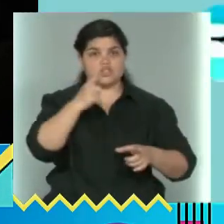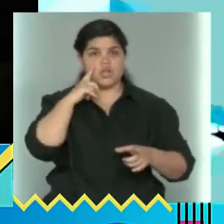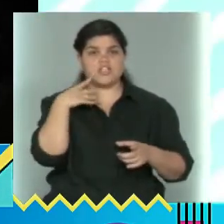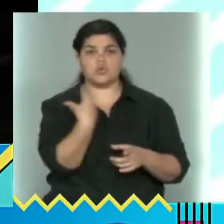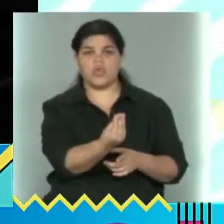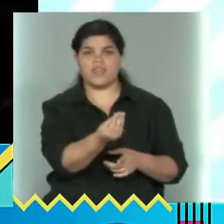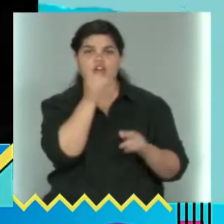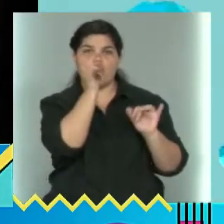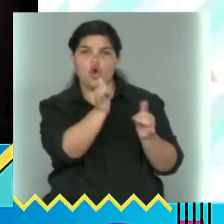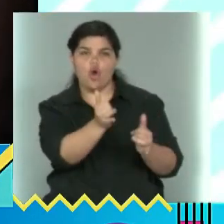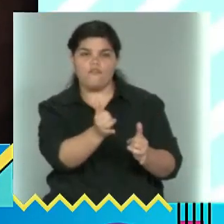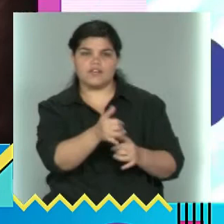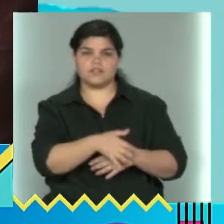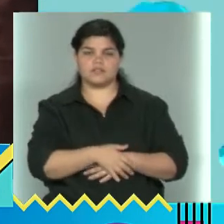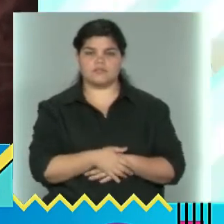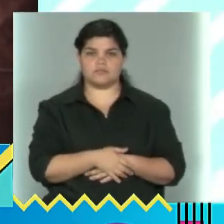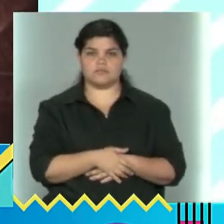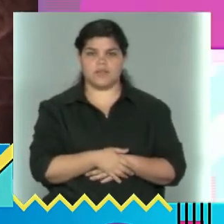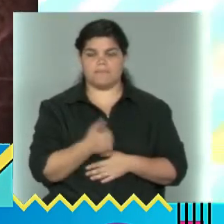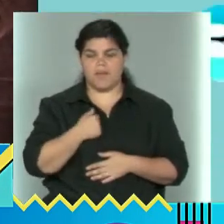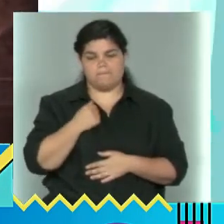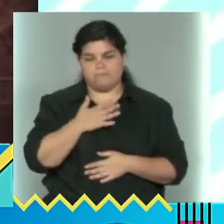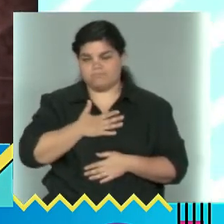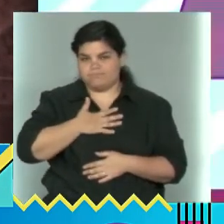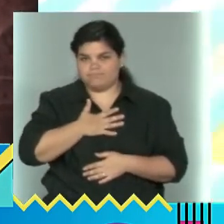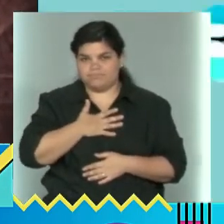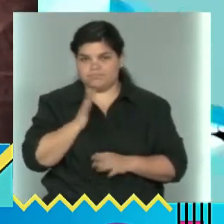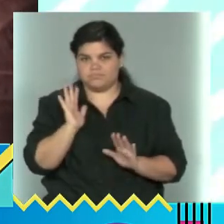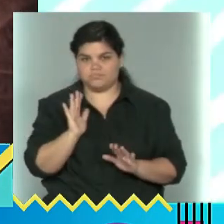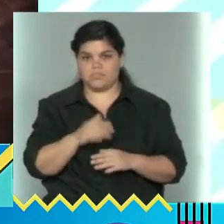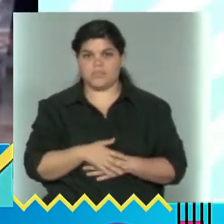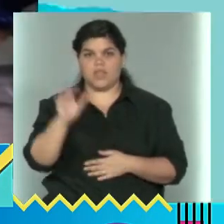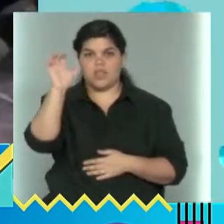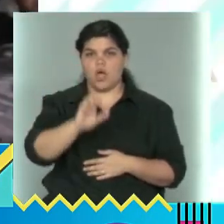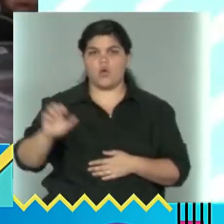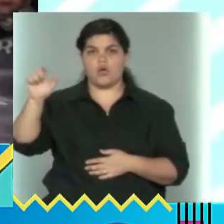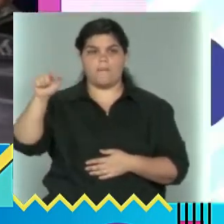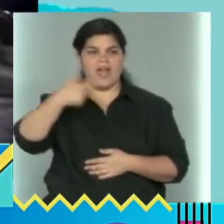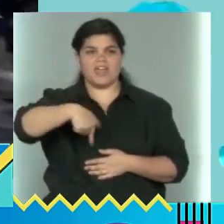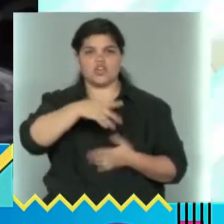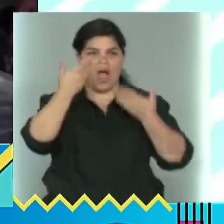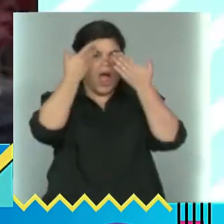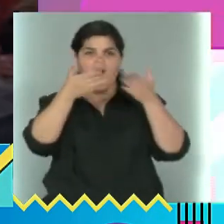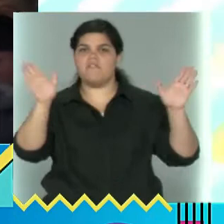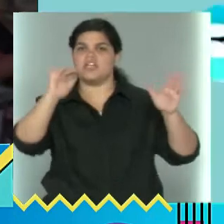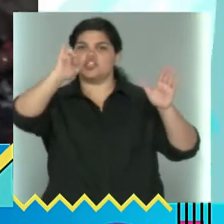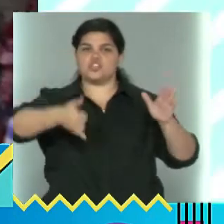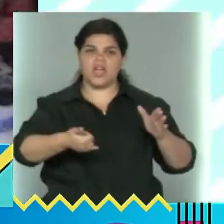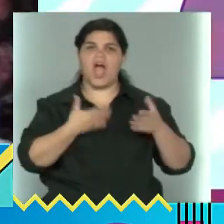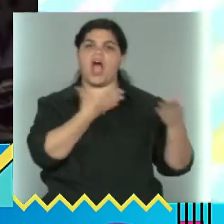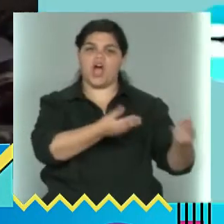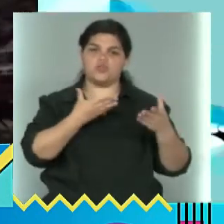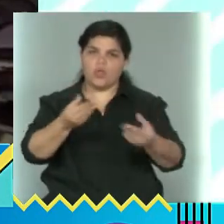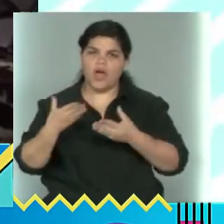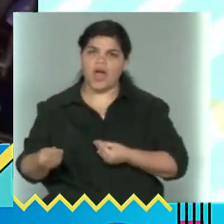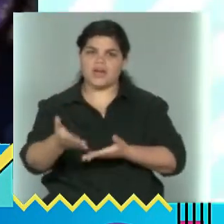jóvenes, me da la impresión de la Unión Europea, son más abiertos a ayudar y recibir que